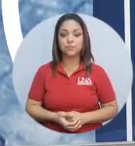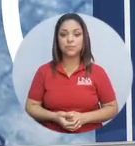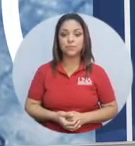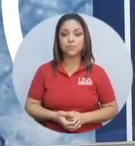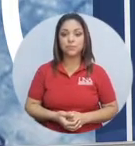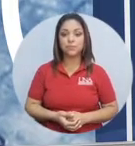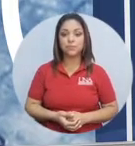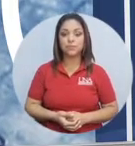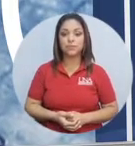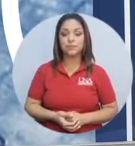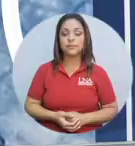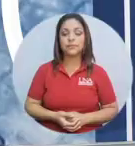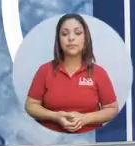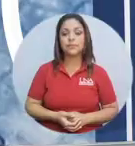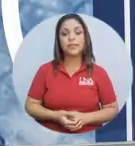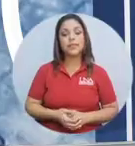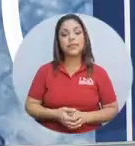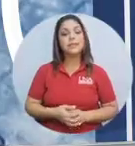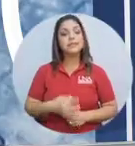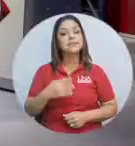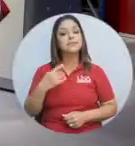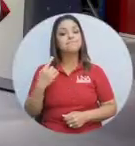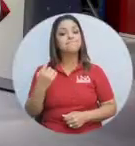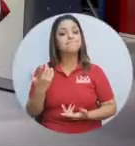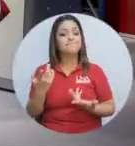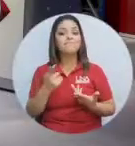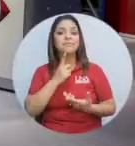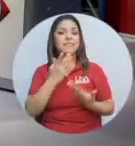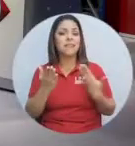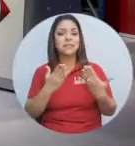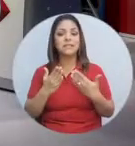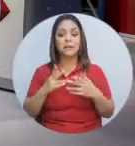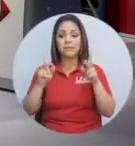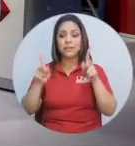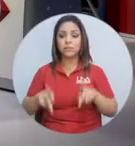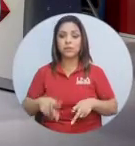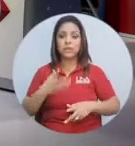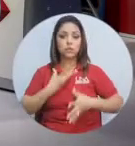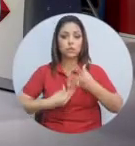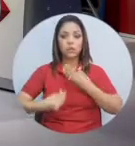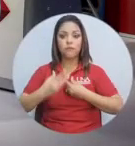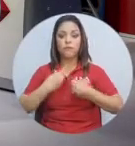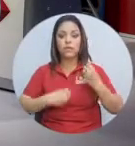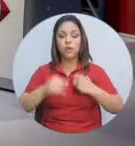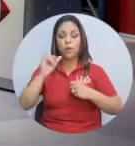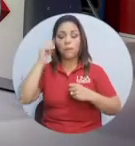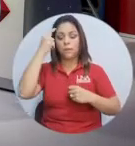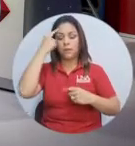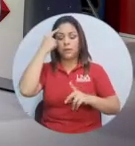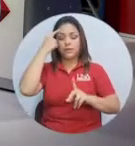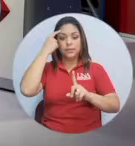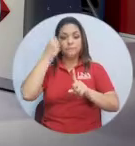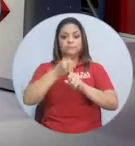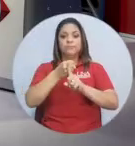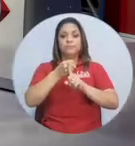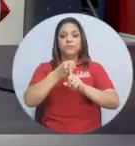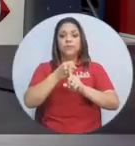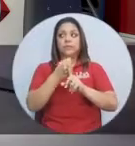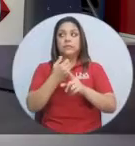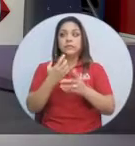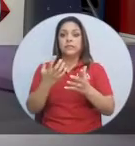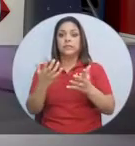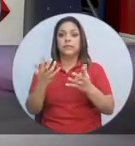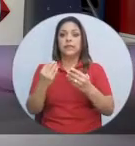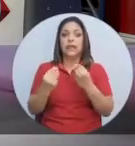de primera entrada la víctima entra como en un estado de shock, ¿verdad? Como de no saber qué hacer, si será